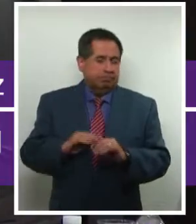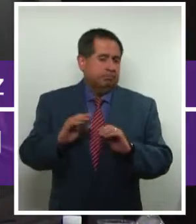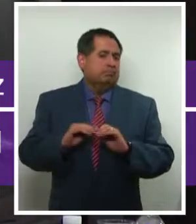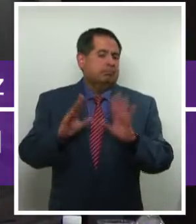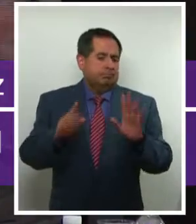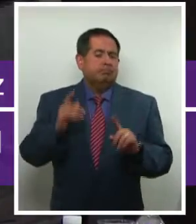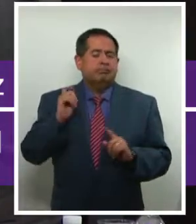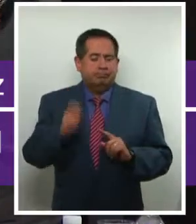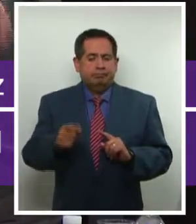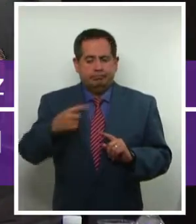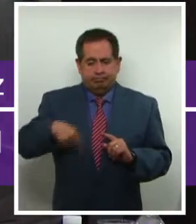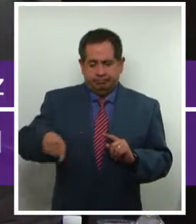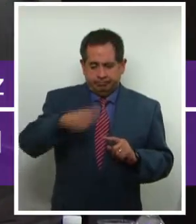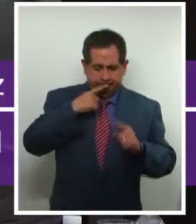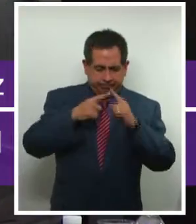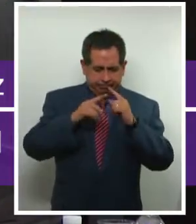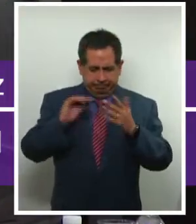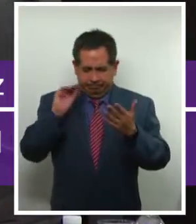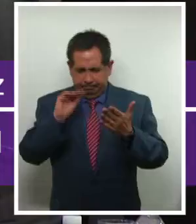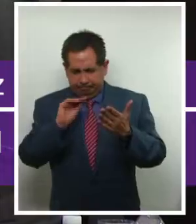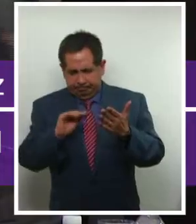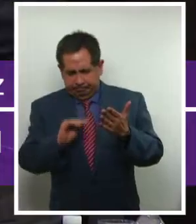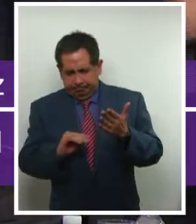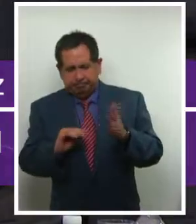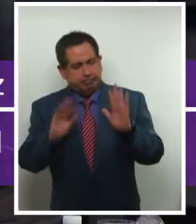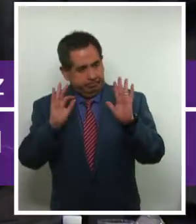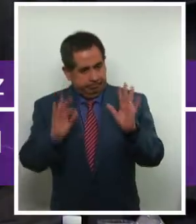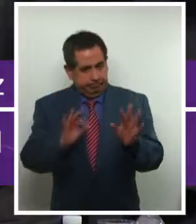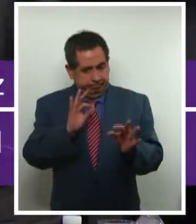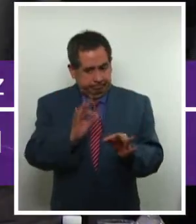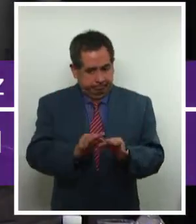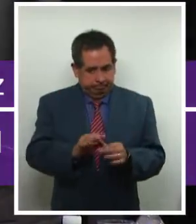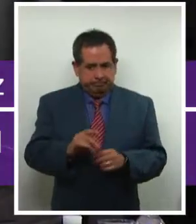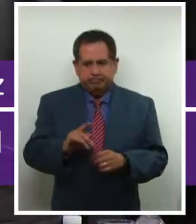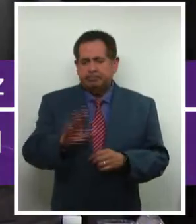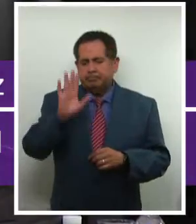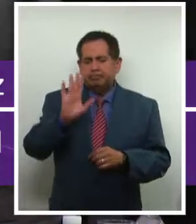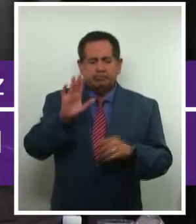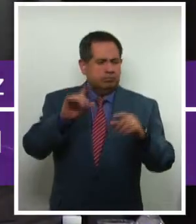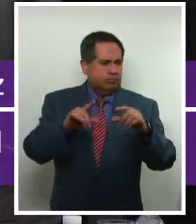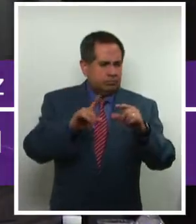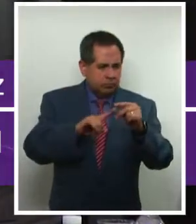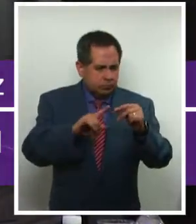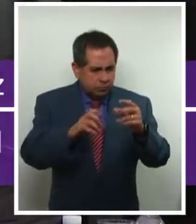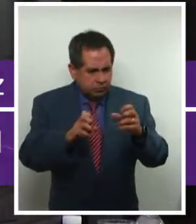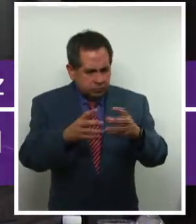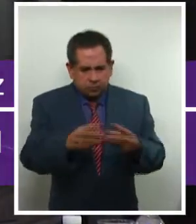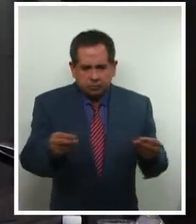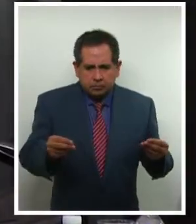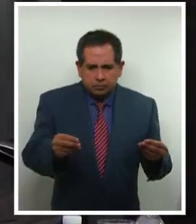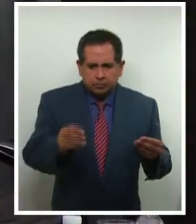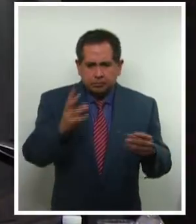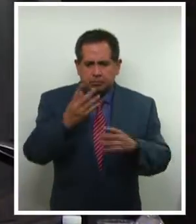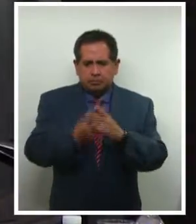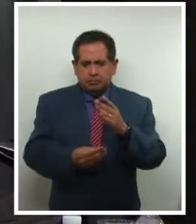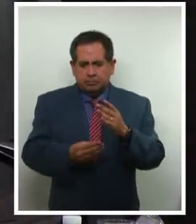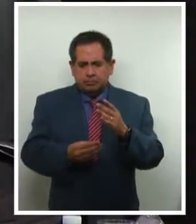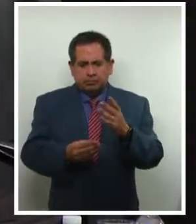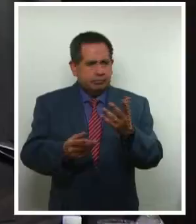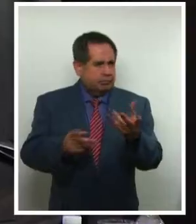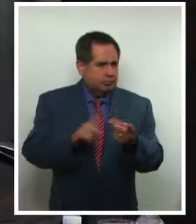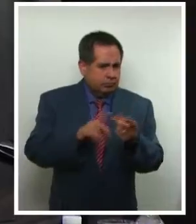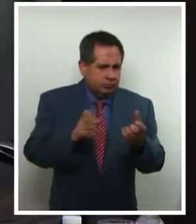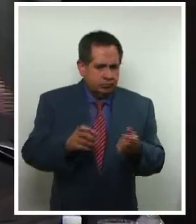realizaron quienes terminaron de integrar el régimen transitorio, pareciera ser que se perdió la parte